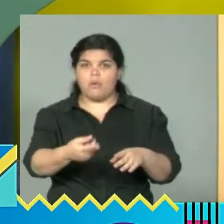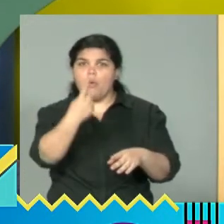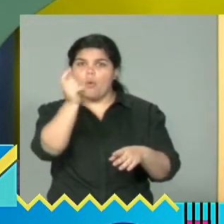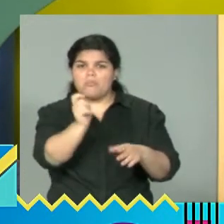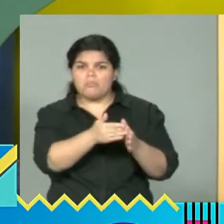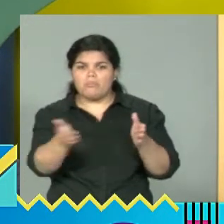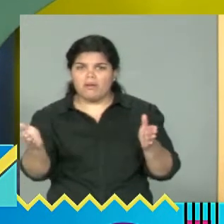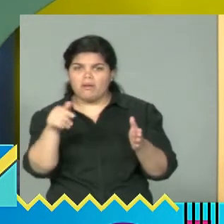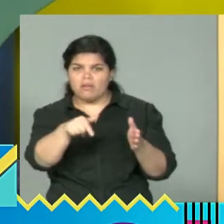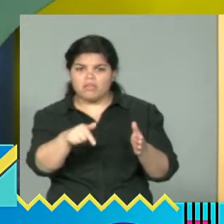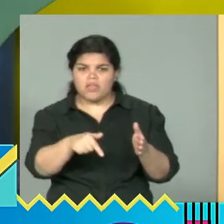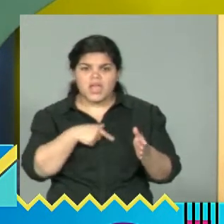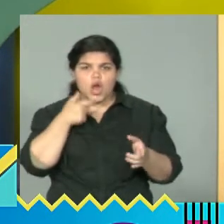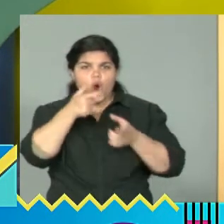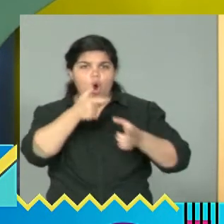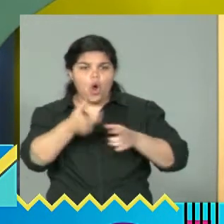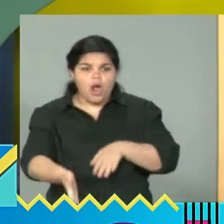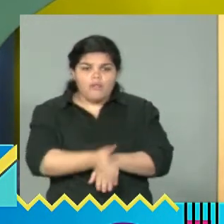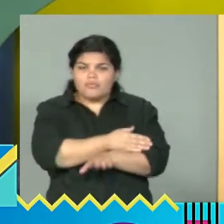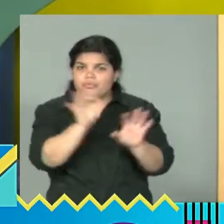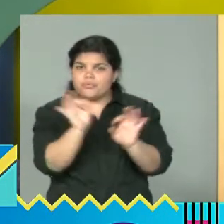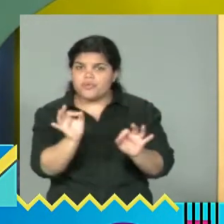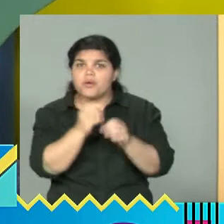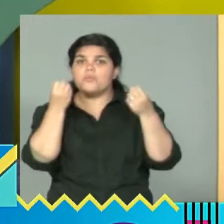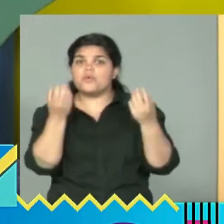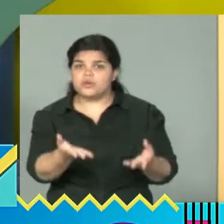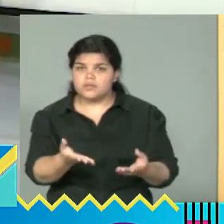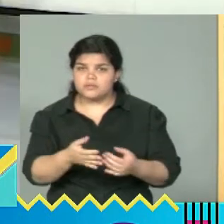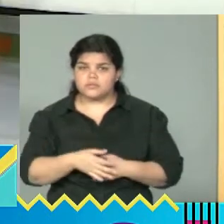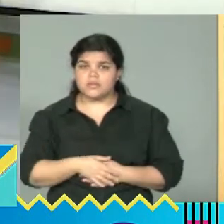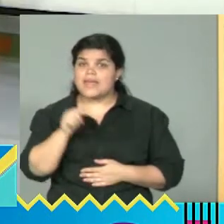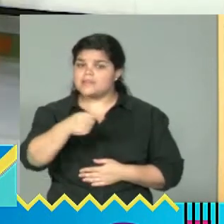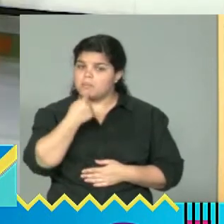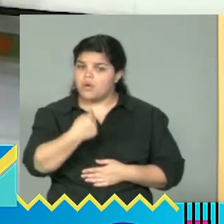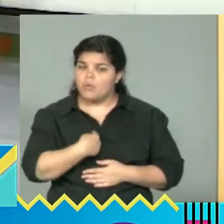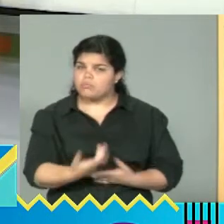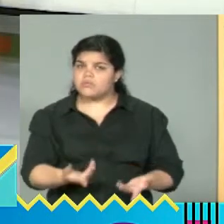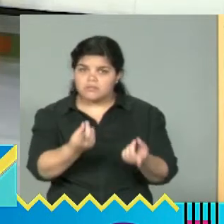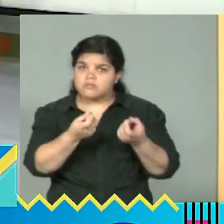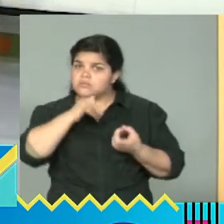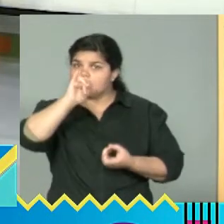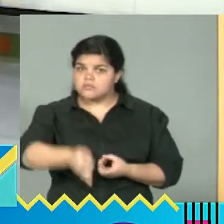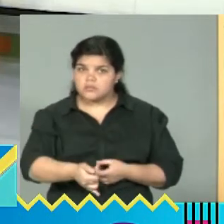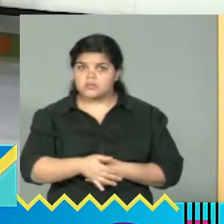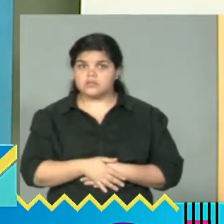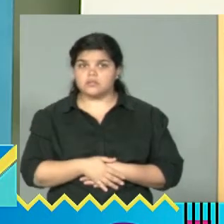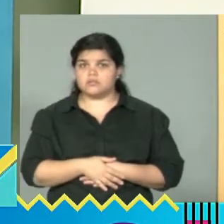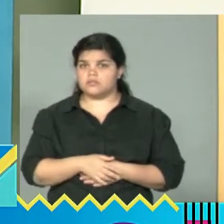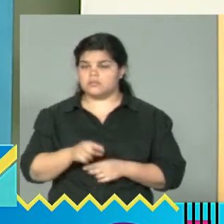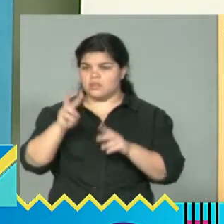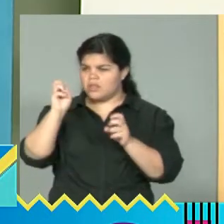tomado en estos últimos días? Digo, eso es una pregunta que me parece que debemos hacernos, y hay que entender. ¿Había un costo